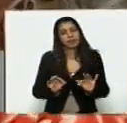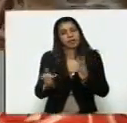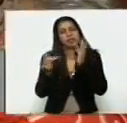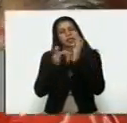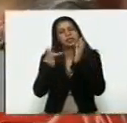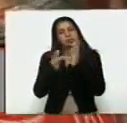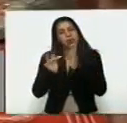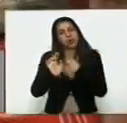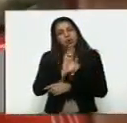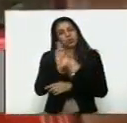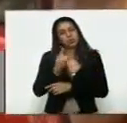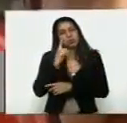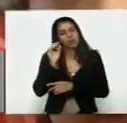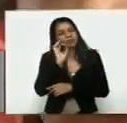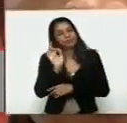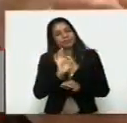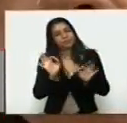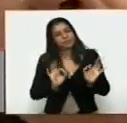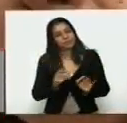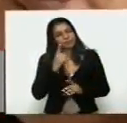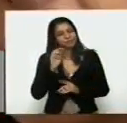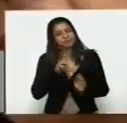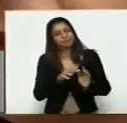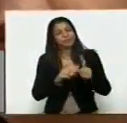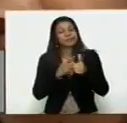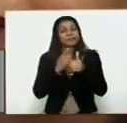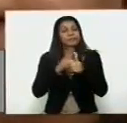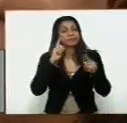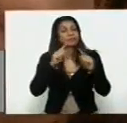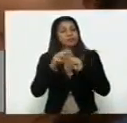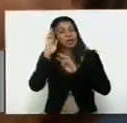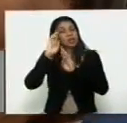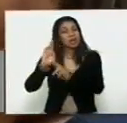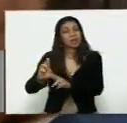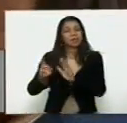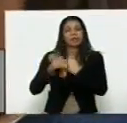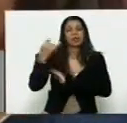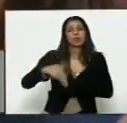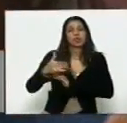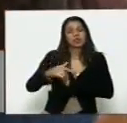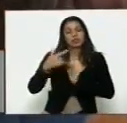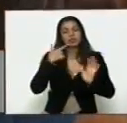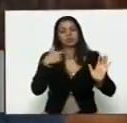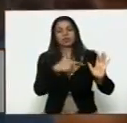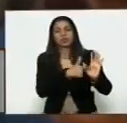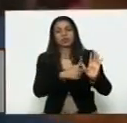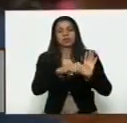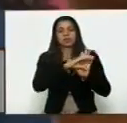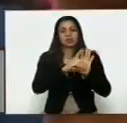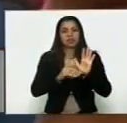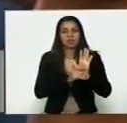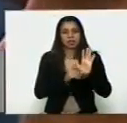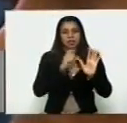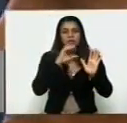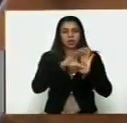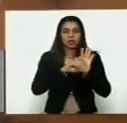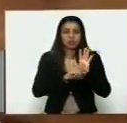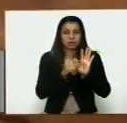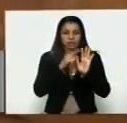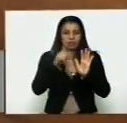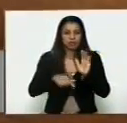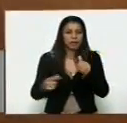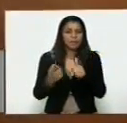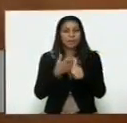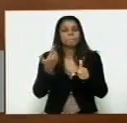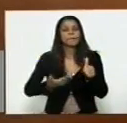tecnologías y medicalización deben realizarse en función del respeto de los derechos consagrados en este decreto constituyente,